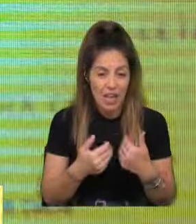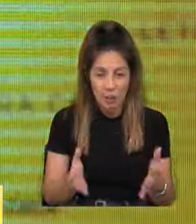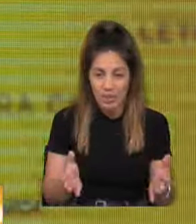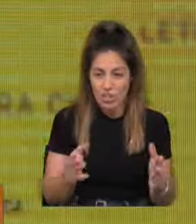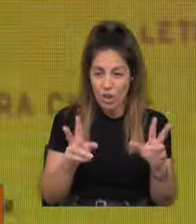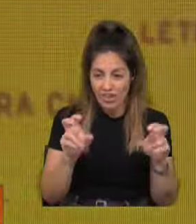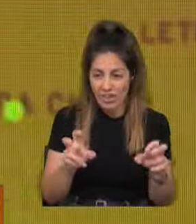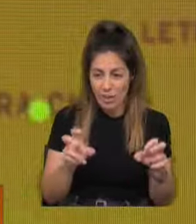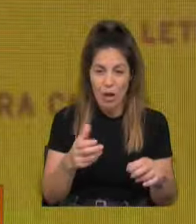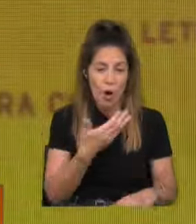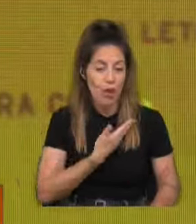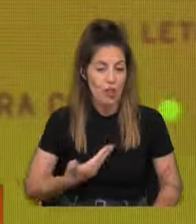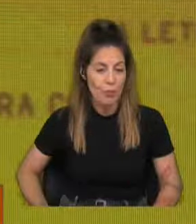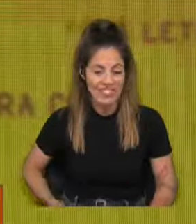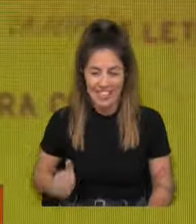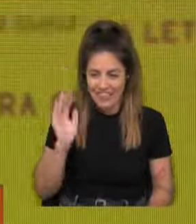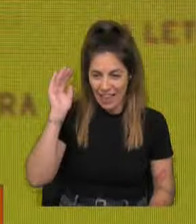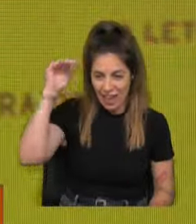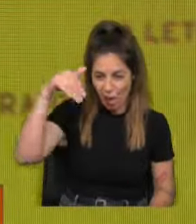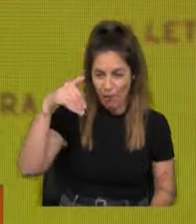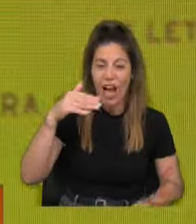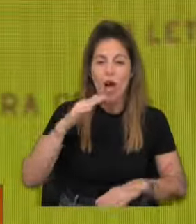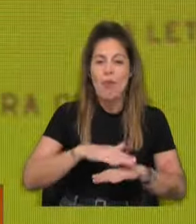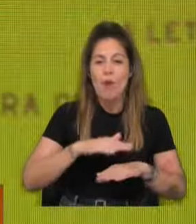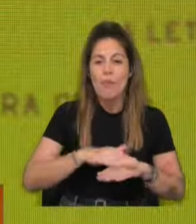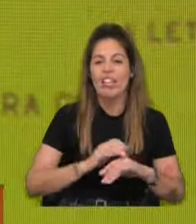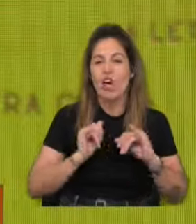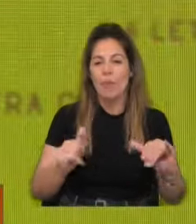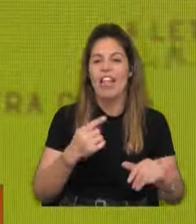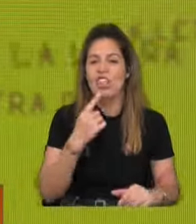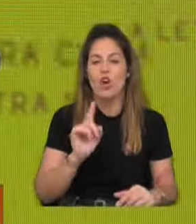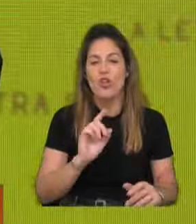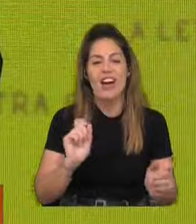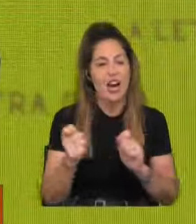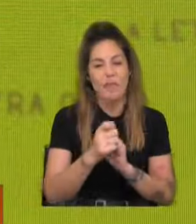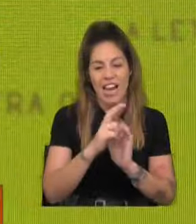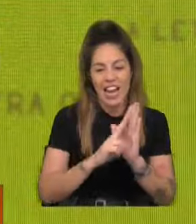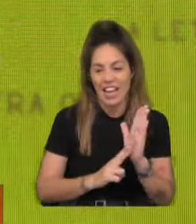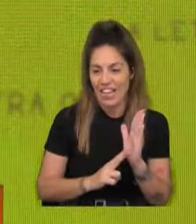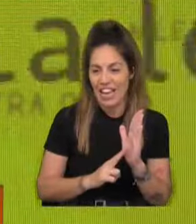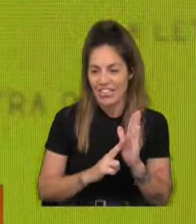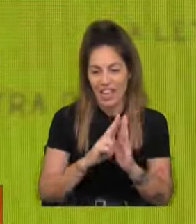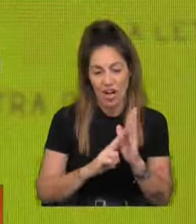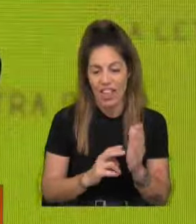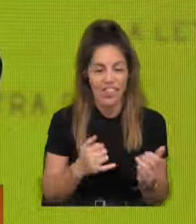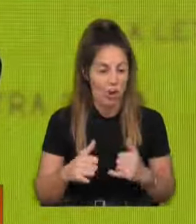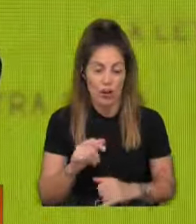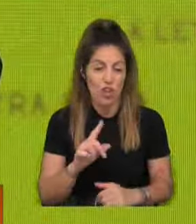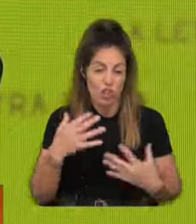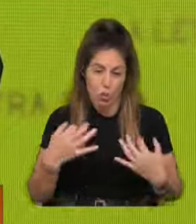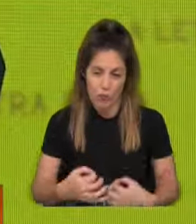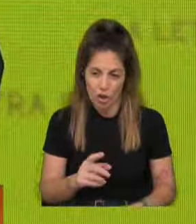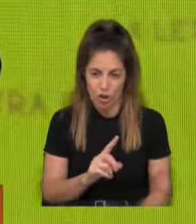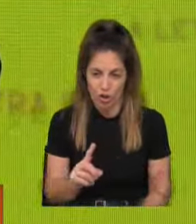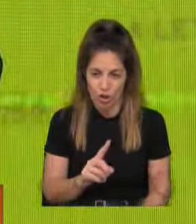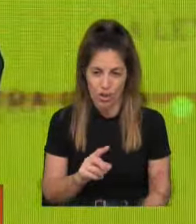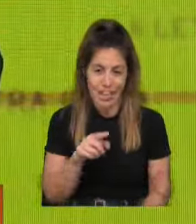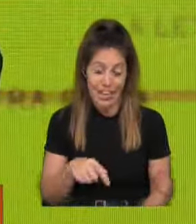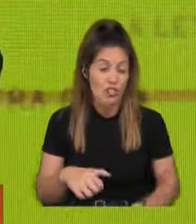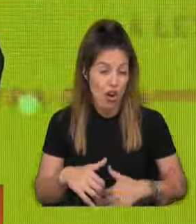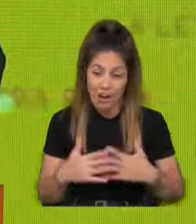metidos cuando el presidente de la república el momento de hacer campaña dijo que no iba a cambiar las reglas de juego y no se cumplió con eso Y eso